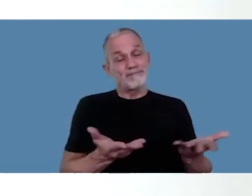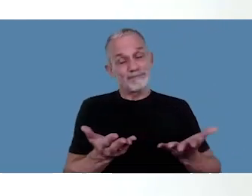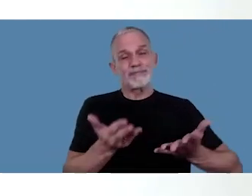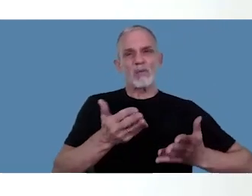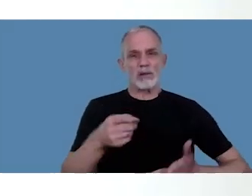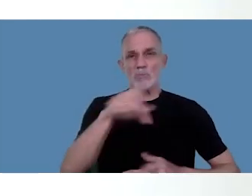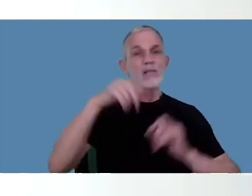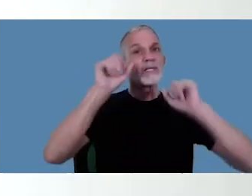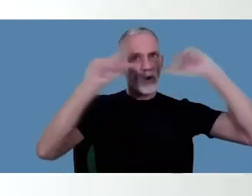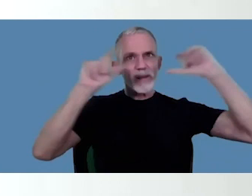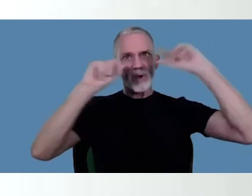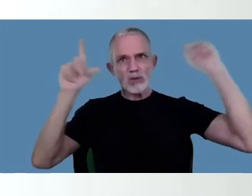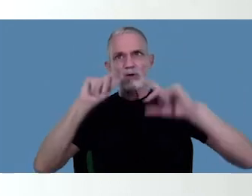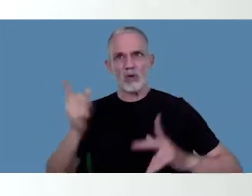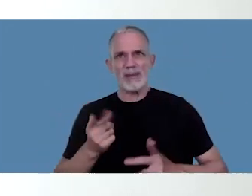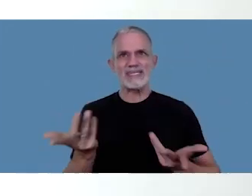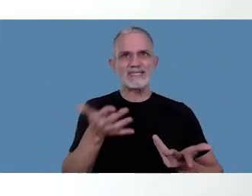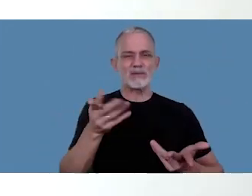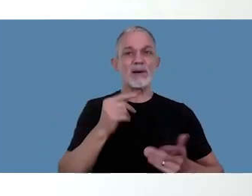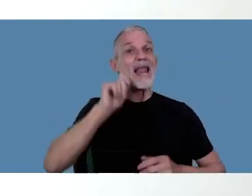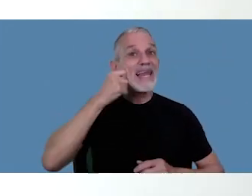grandes sorpresas y les aseguro que no gratas.